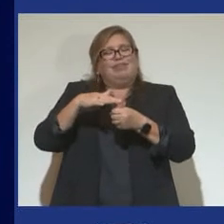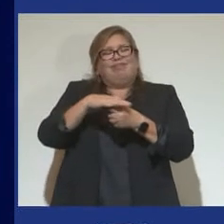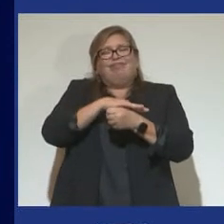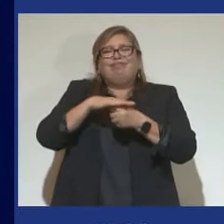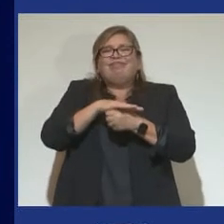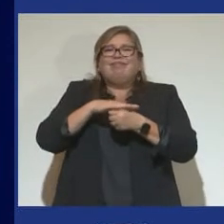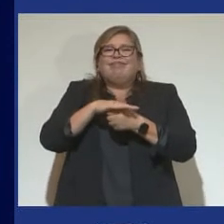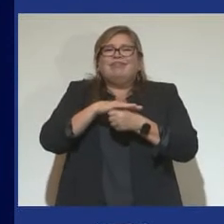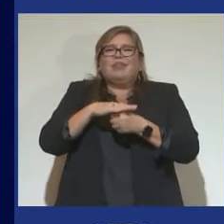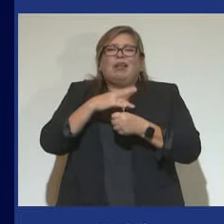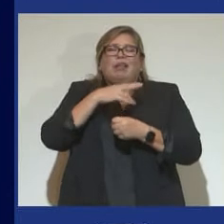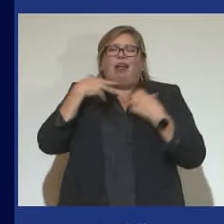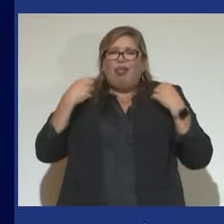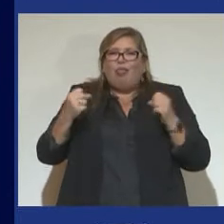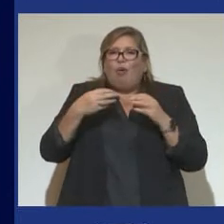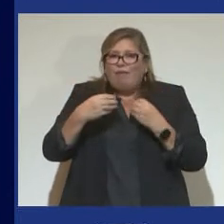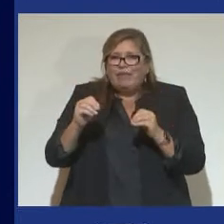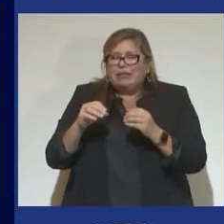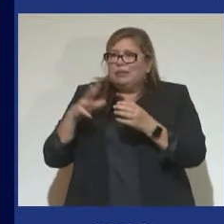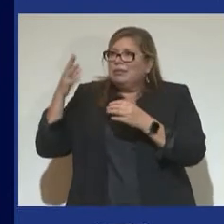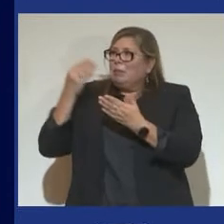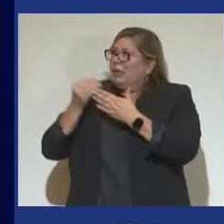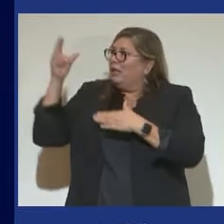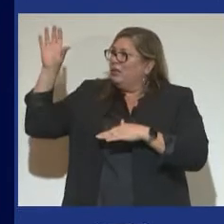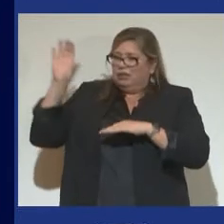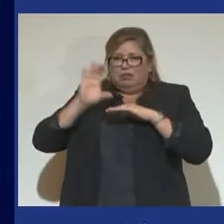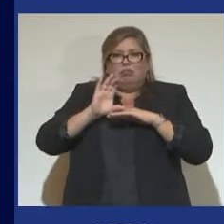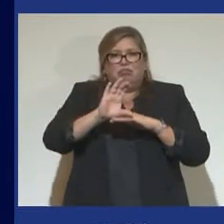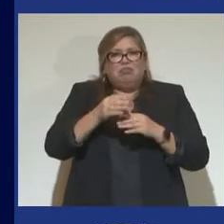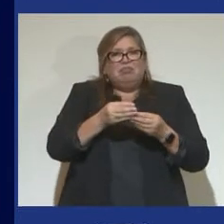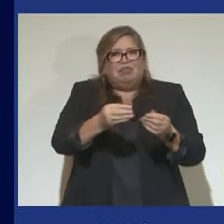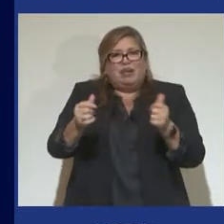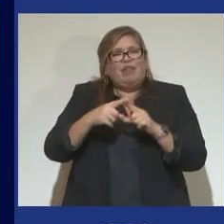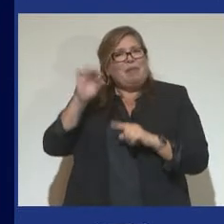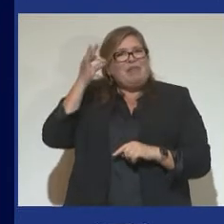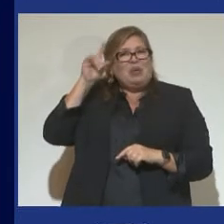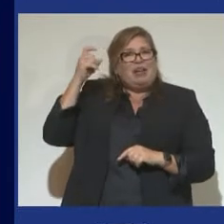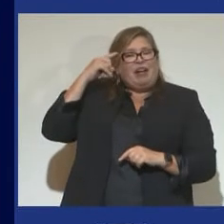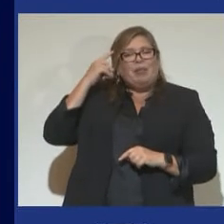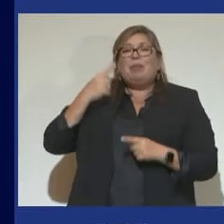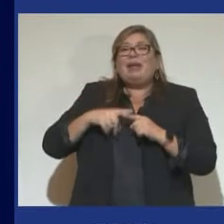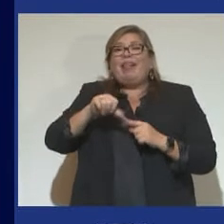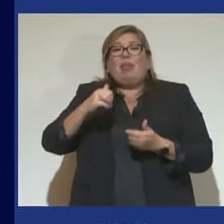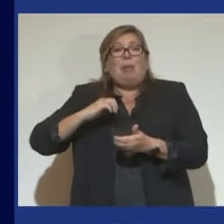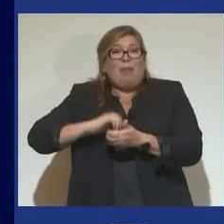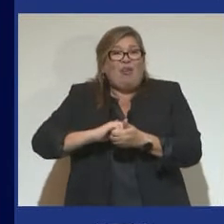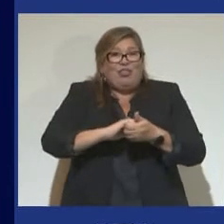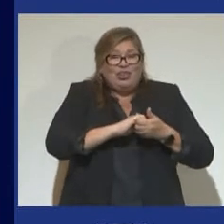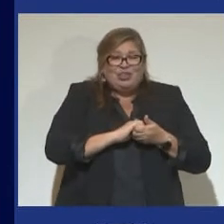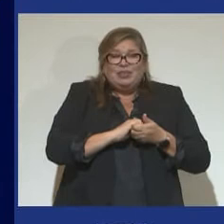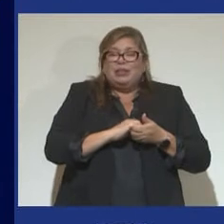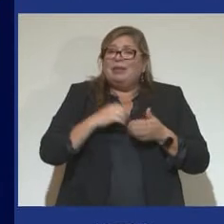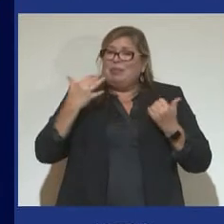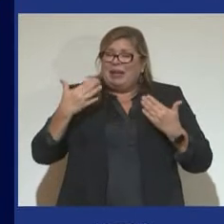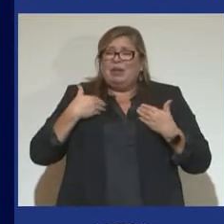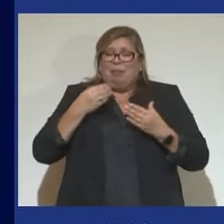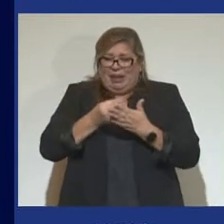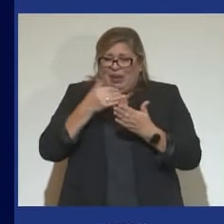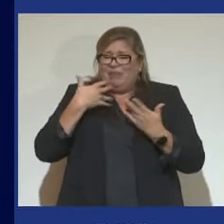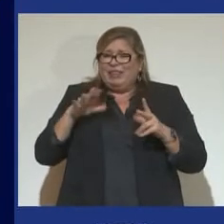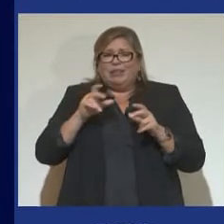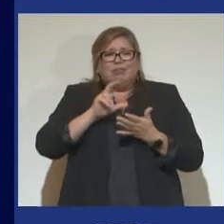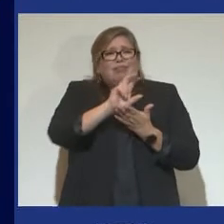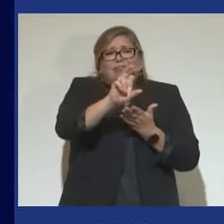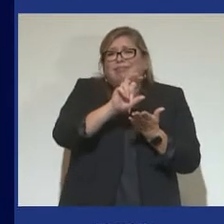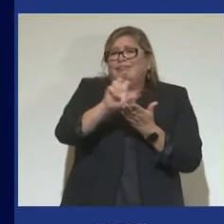a los oficiales de salud locales y para apoyar a los que están colaborando con nosotros en este en esta empresa y mucho dinero